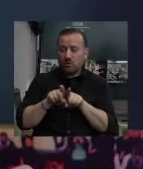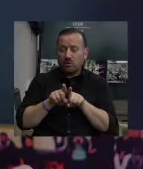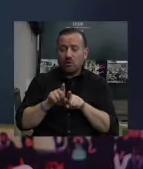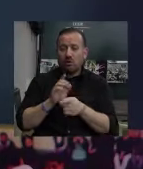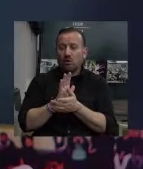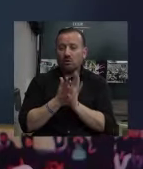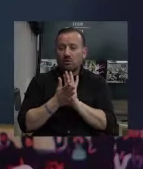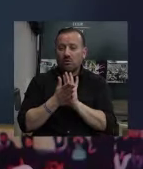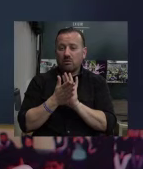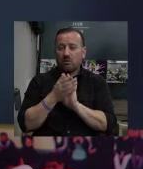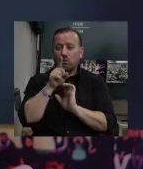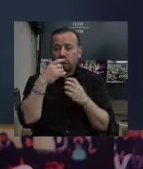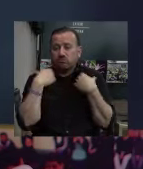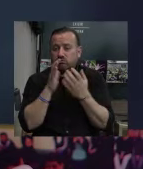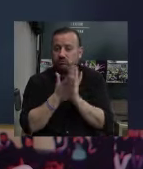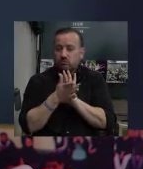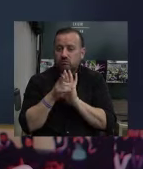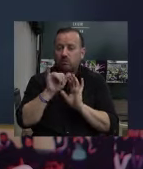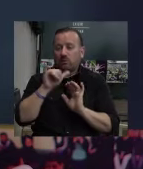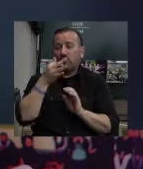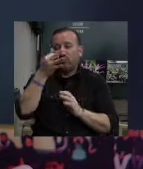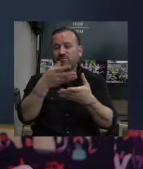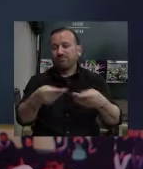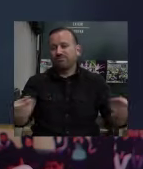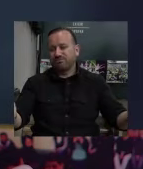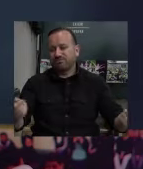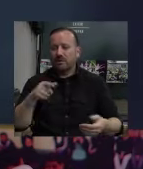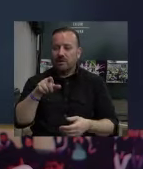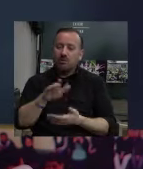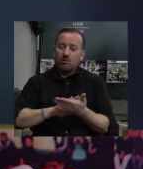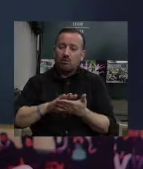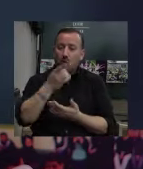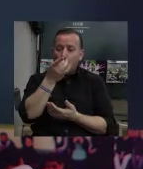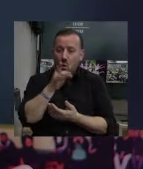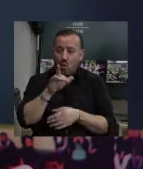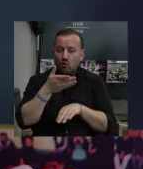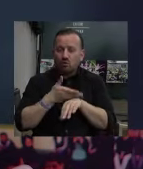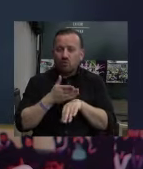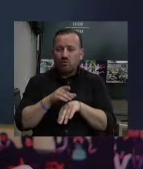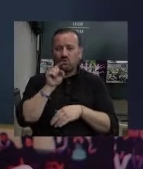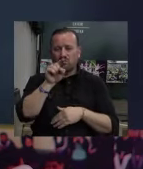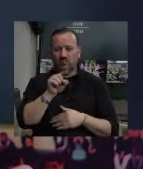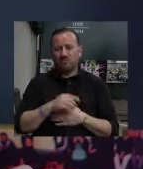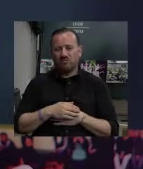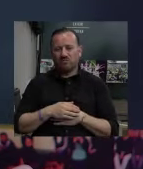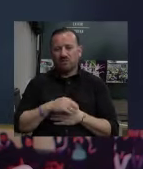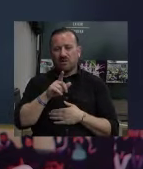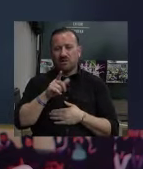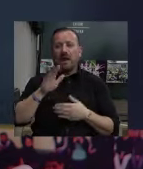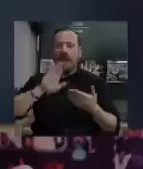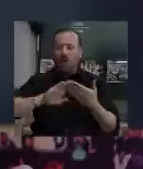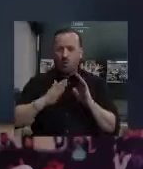su extinción usted desde el día uno tiene que saber que el único que sobra es usted es la